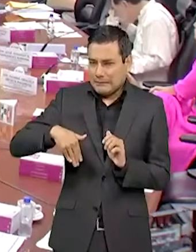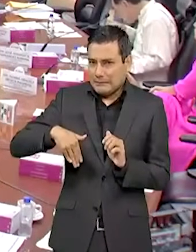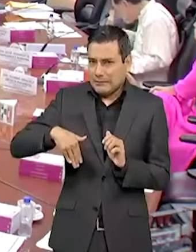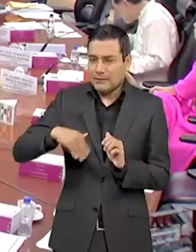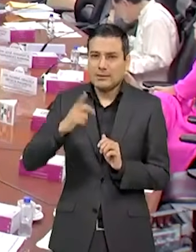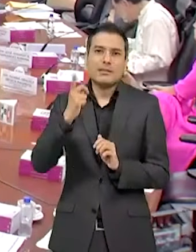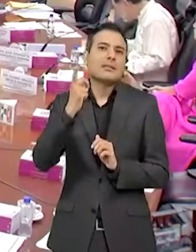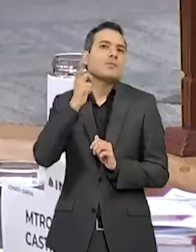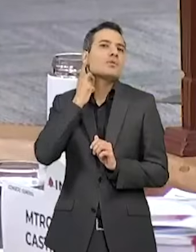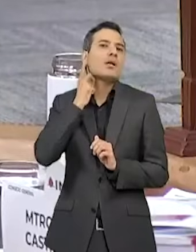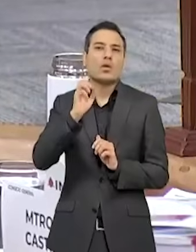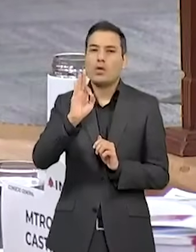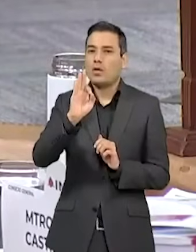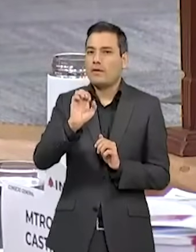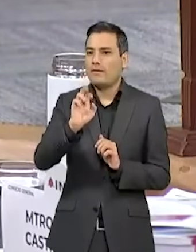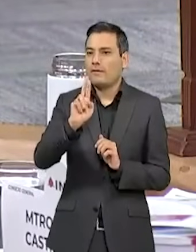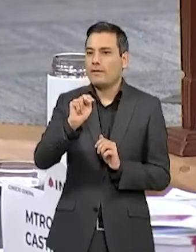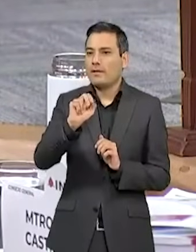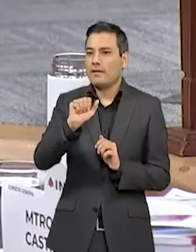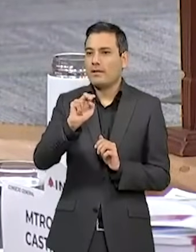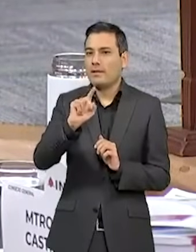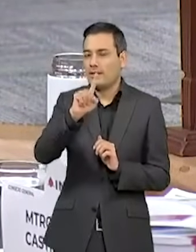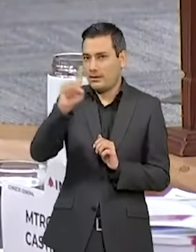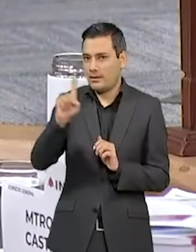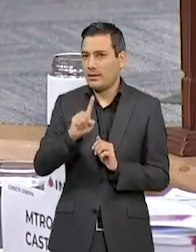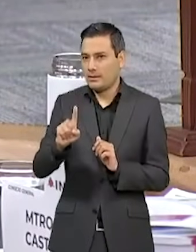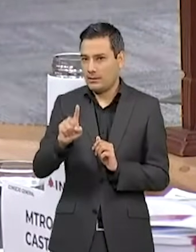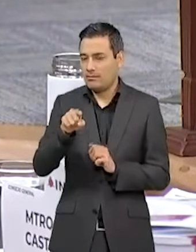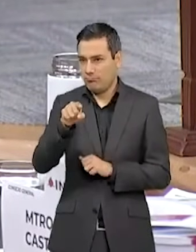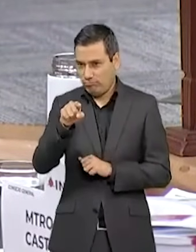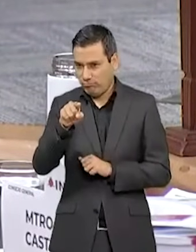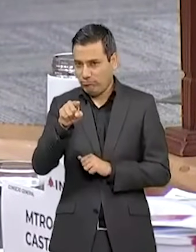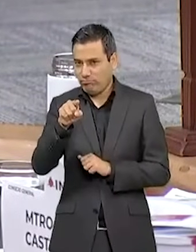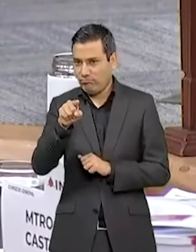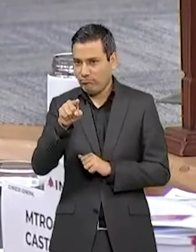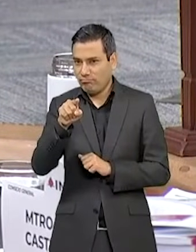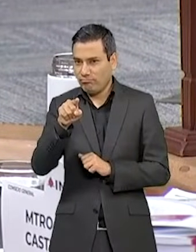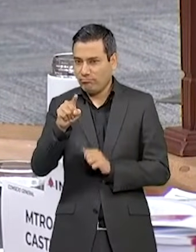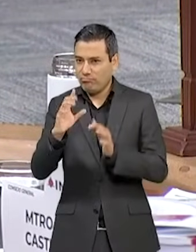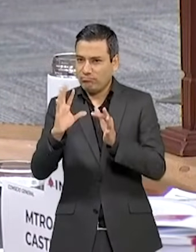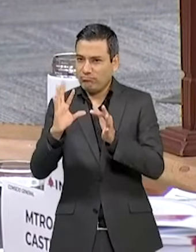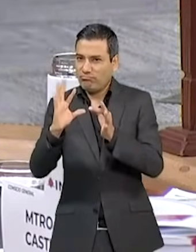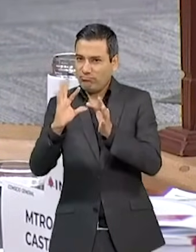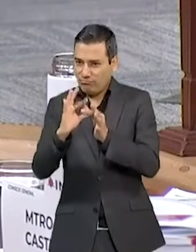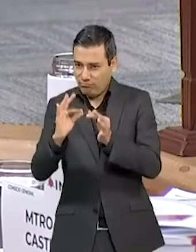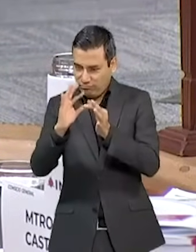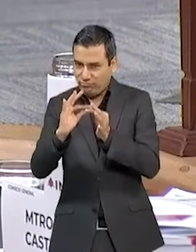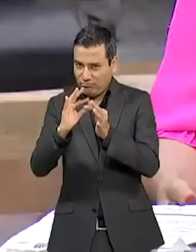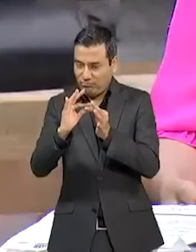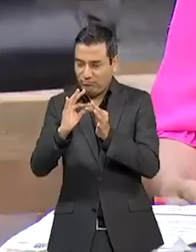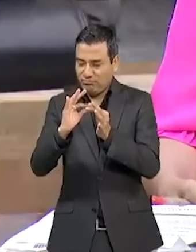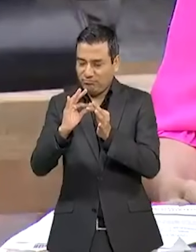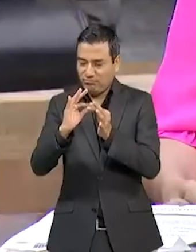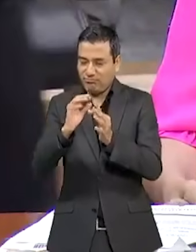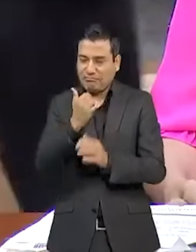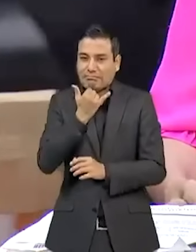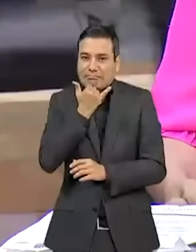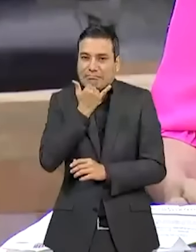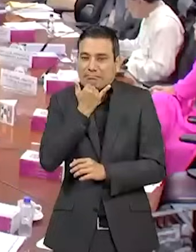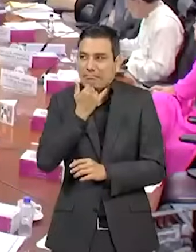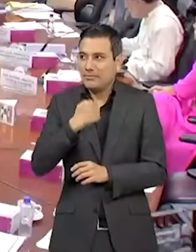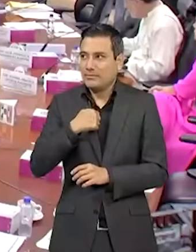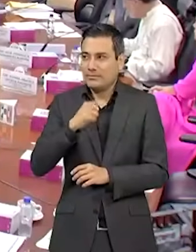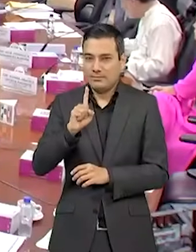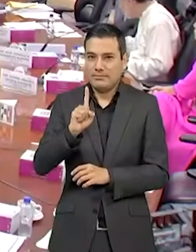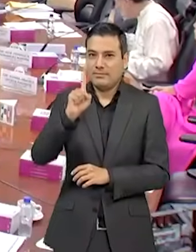el diputado Fernández, al cual sí le pido una disculpa por mi exabrupto y haber interrumpido fuera de todo orden